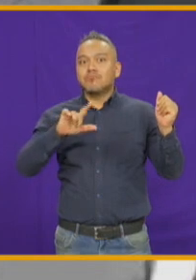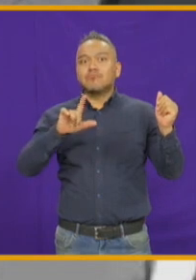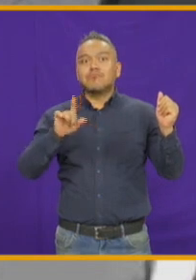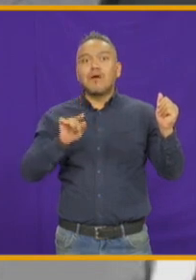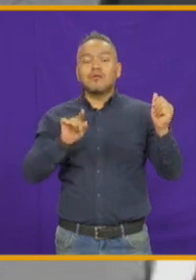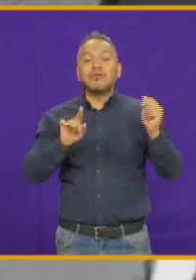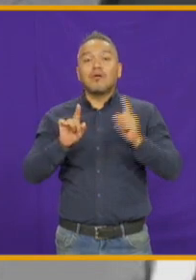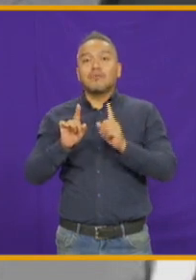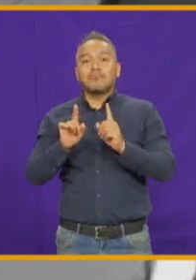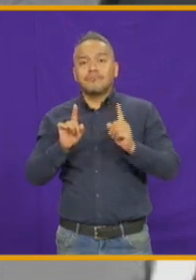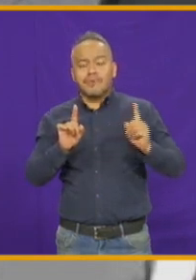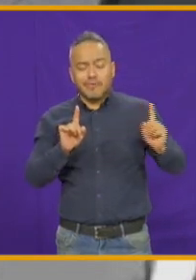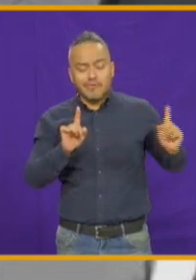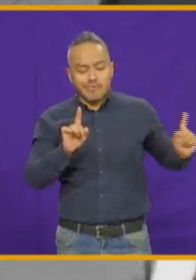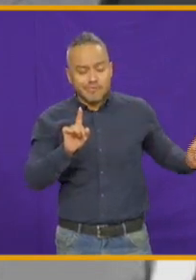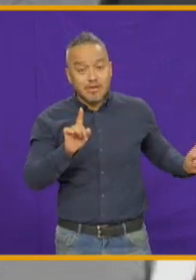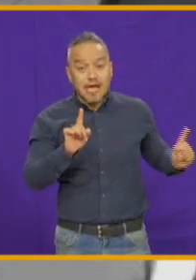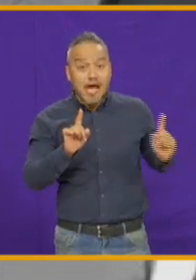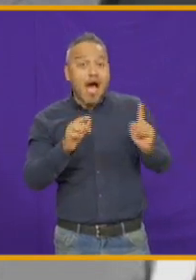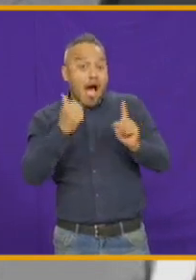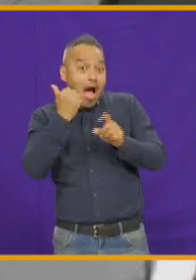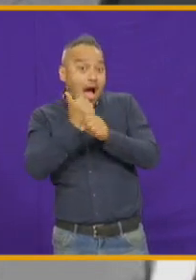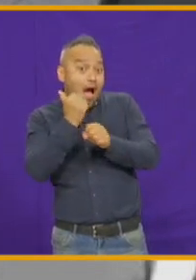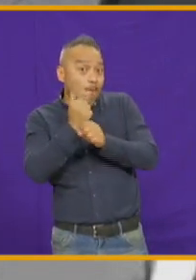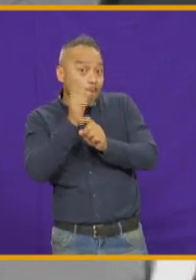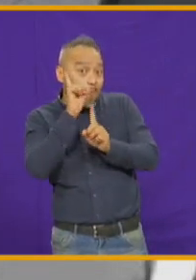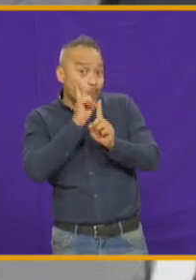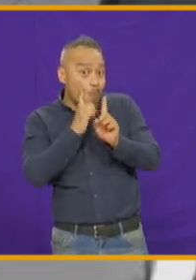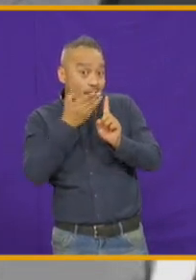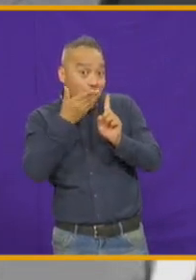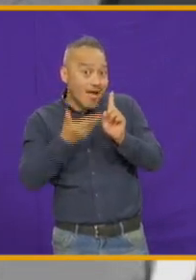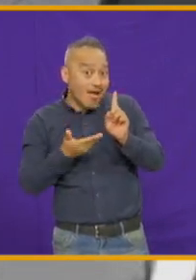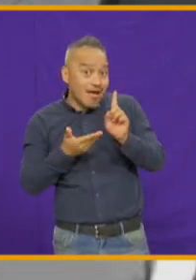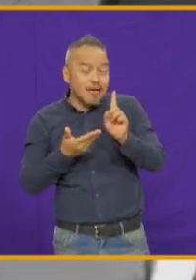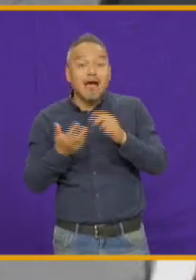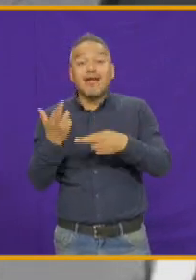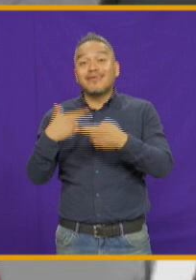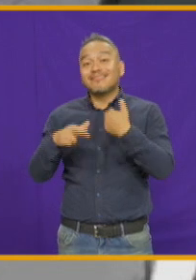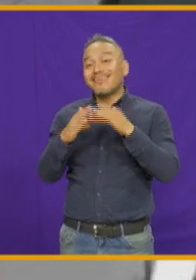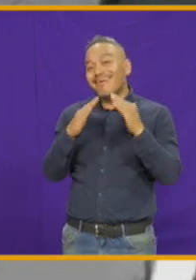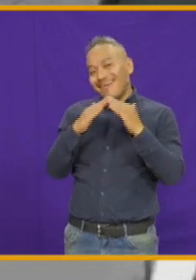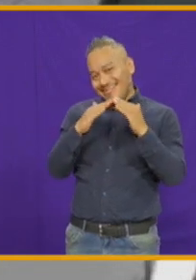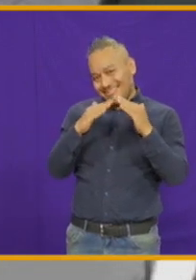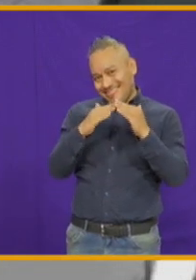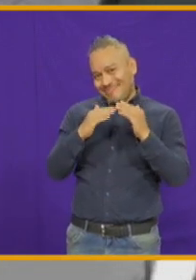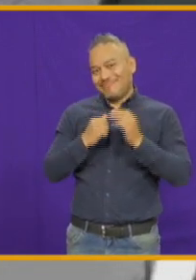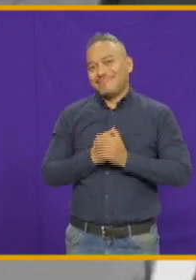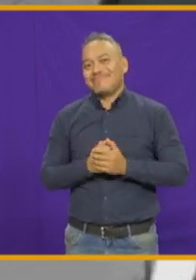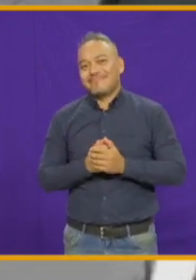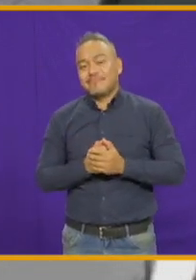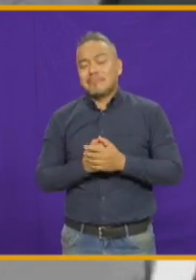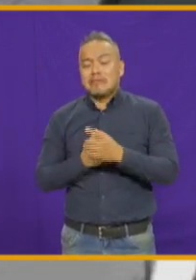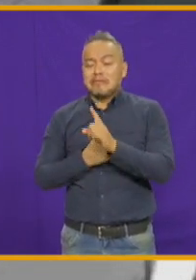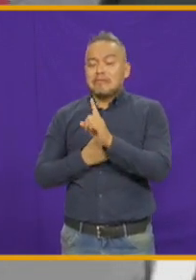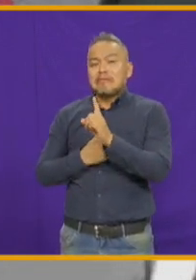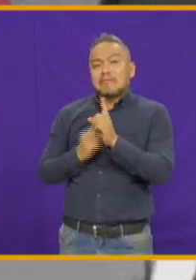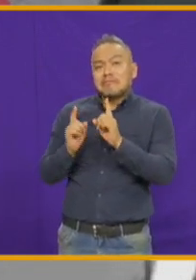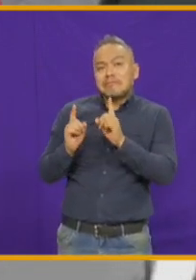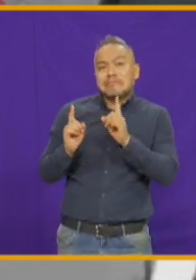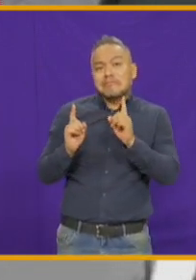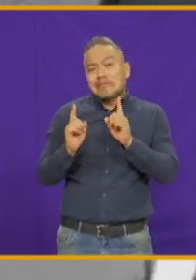tiempo Híjole la abuela la abuela tenía que regresar Así que una nueva